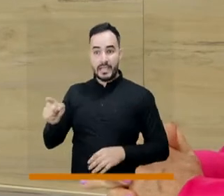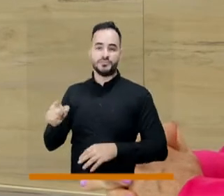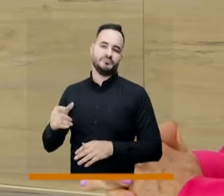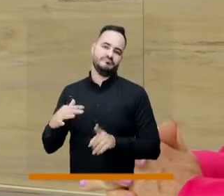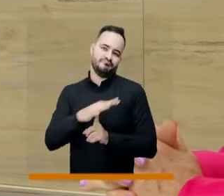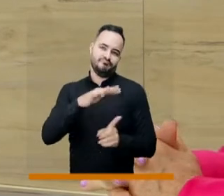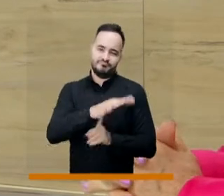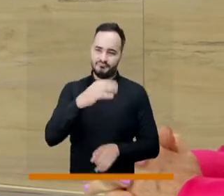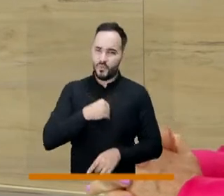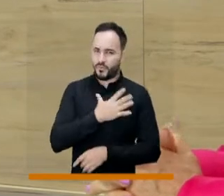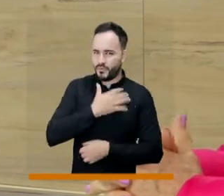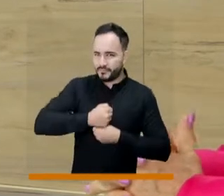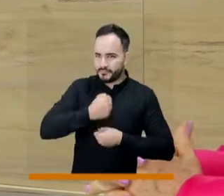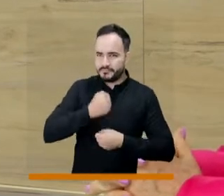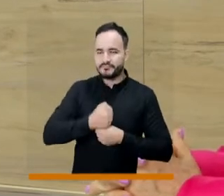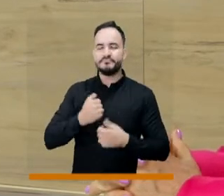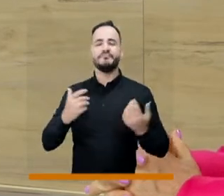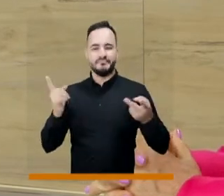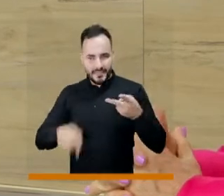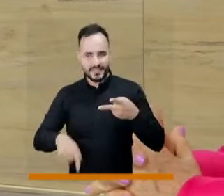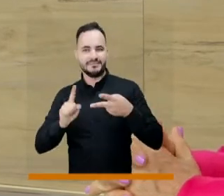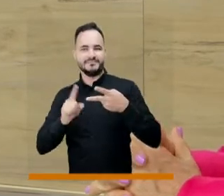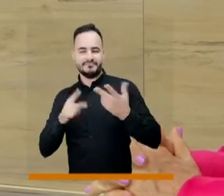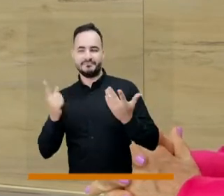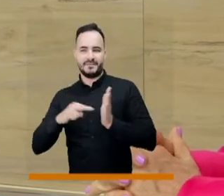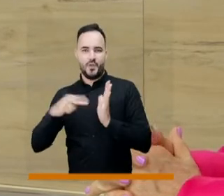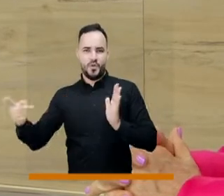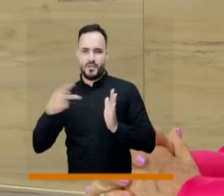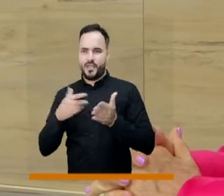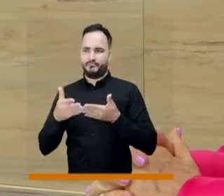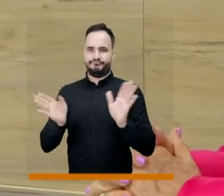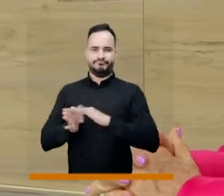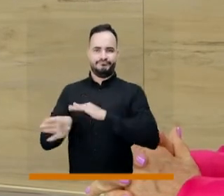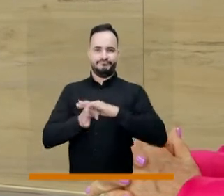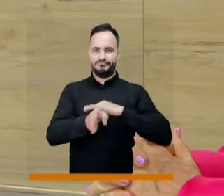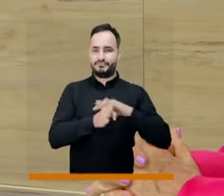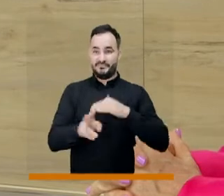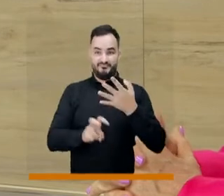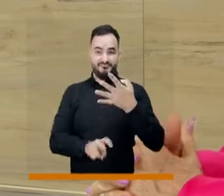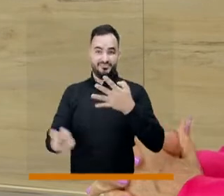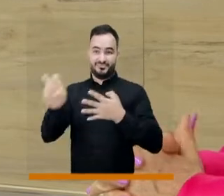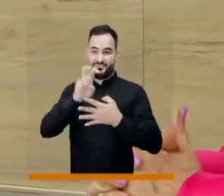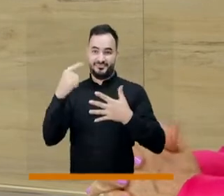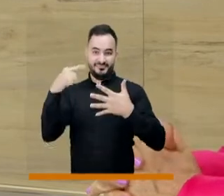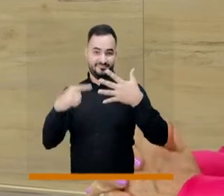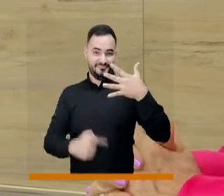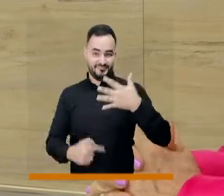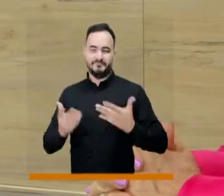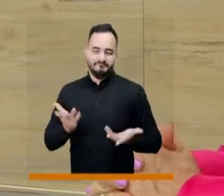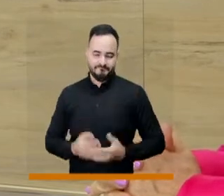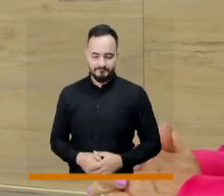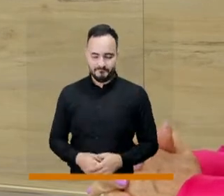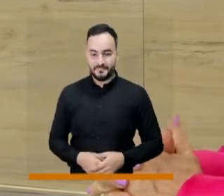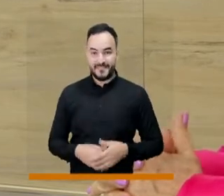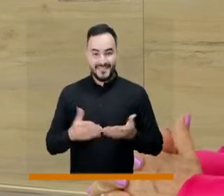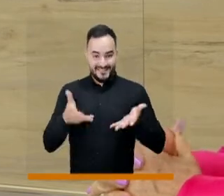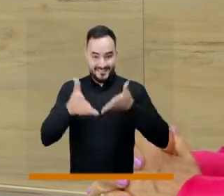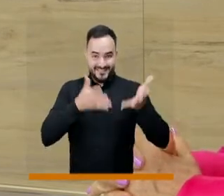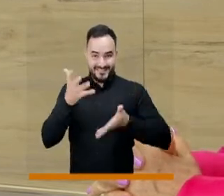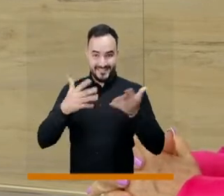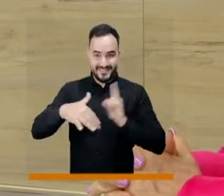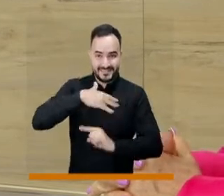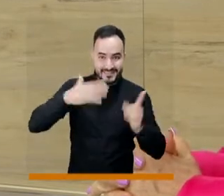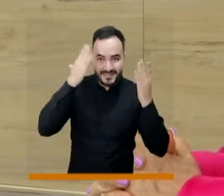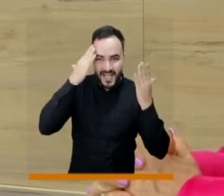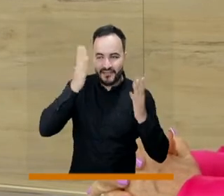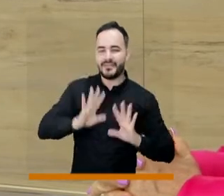la empleabilidad y el acceso real a la tecnología en diferentes niveles. Así que con todo ese preámbulo queremos darles el